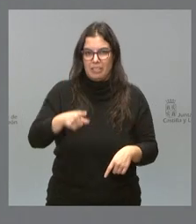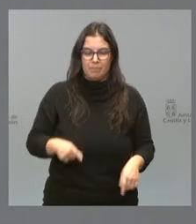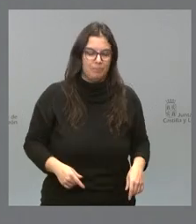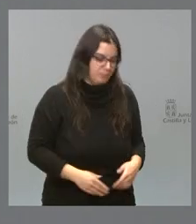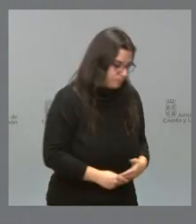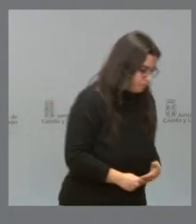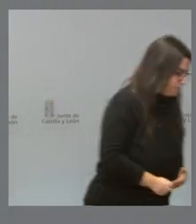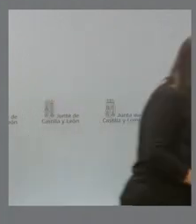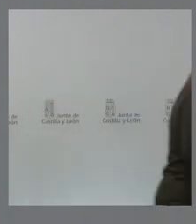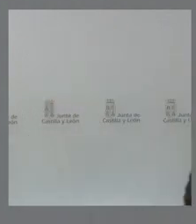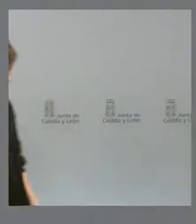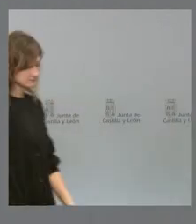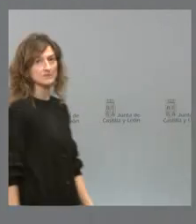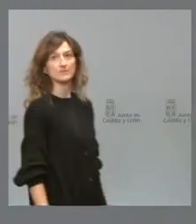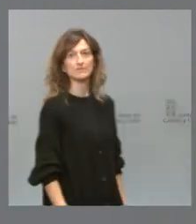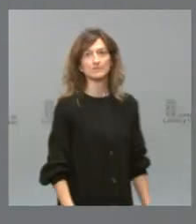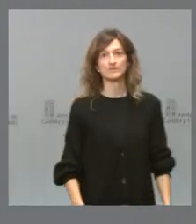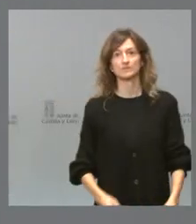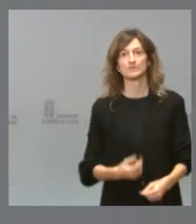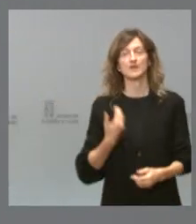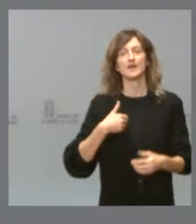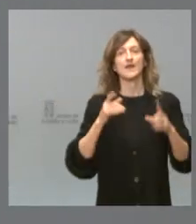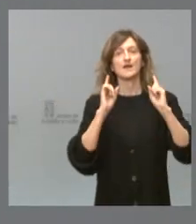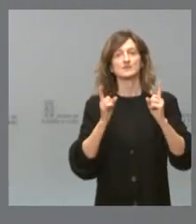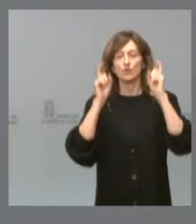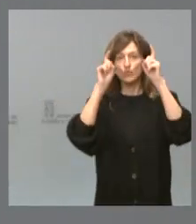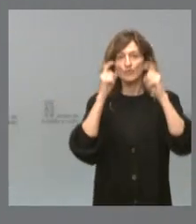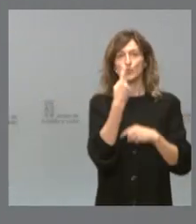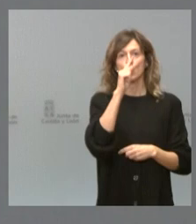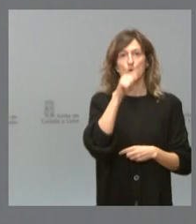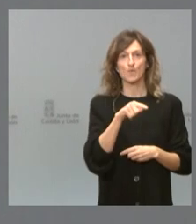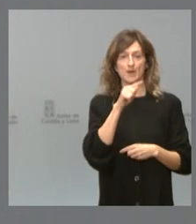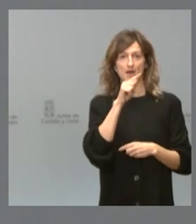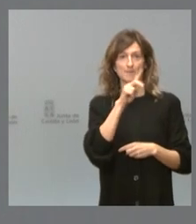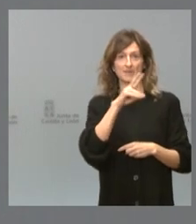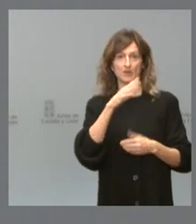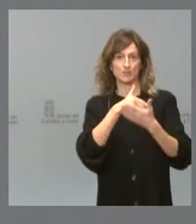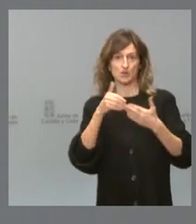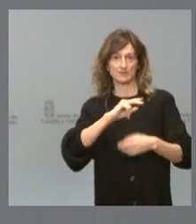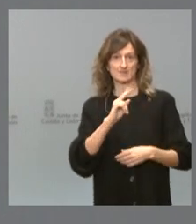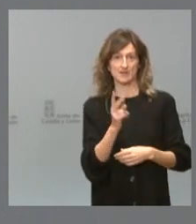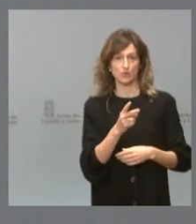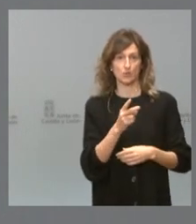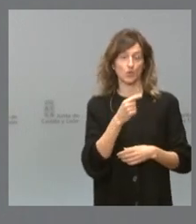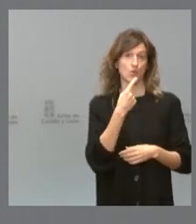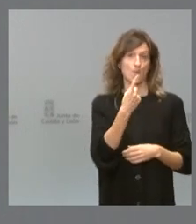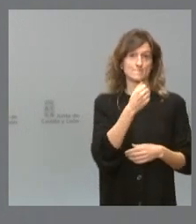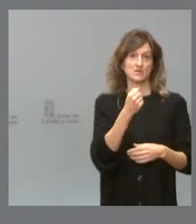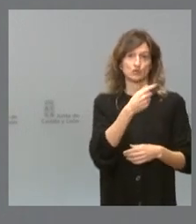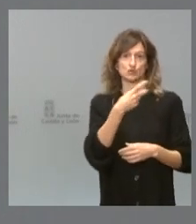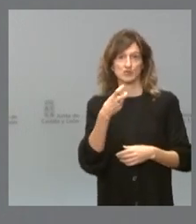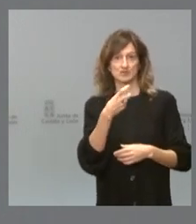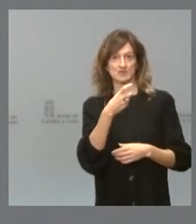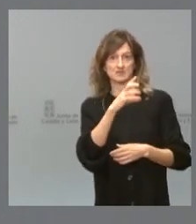el caso concreto de Educación uno coma 25 millones de euros es decir un millón 250.000 euros